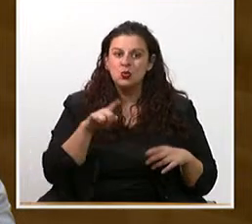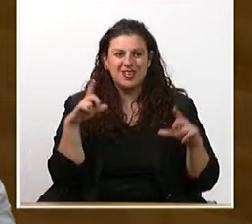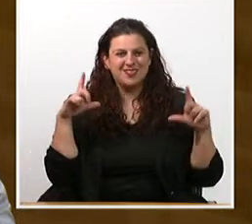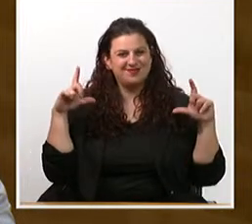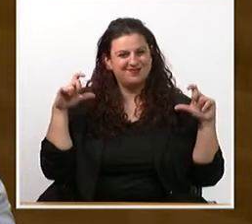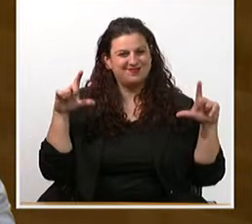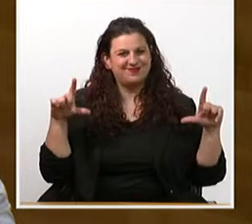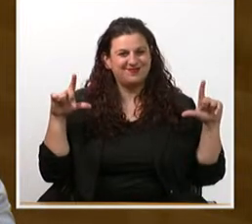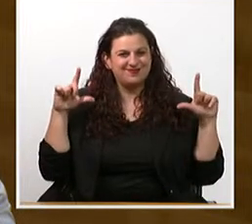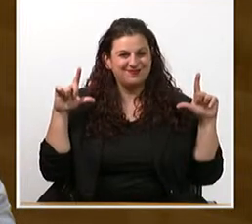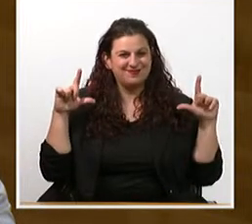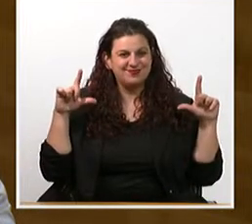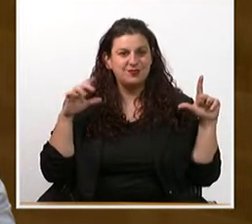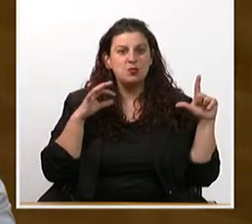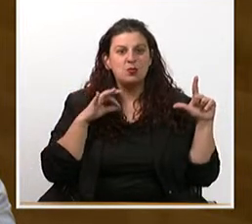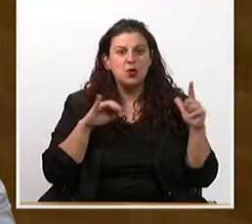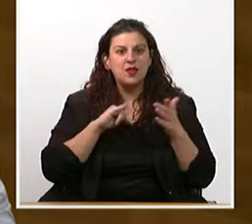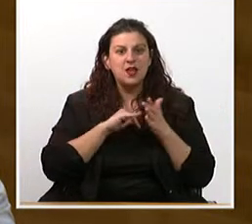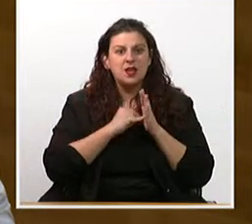í